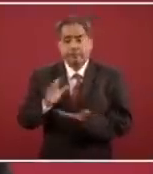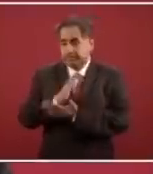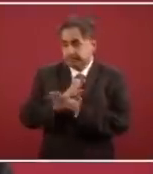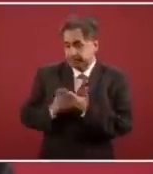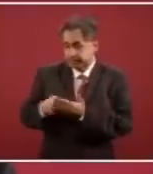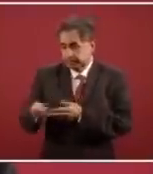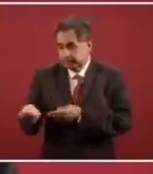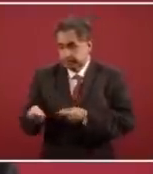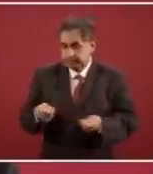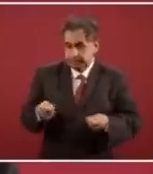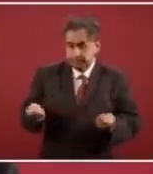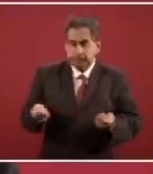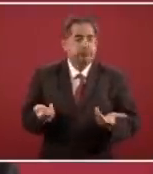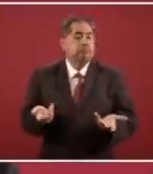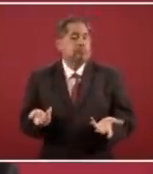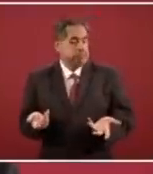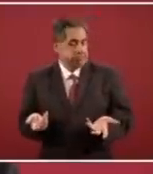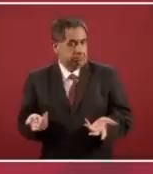ese dinero,